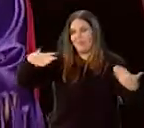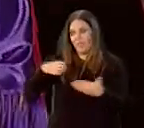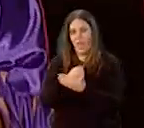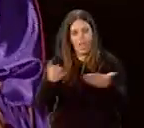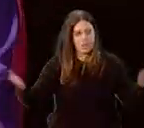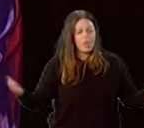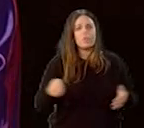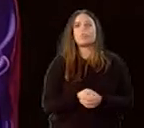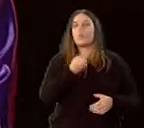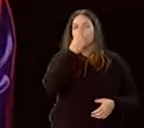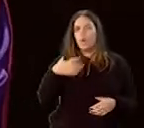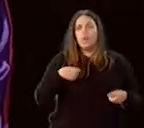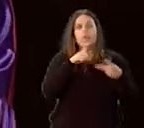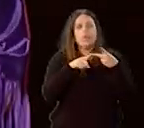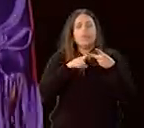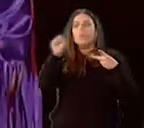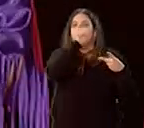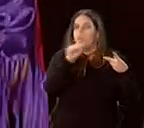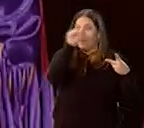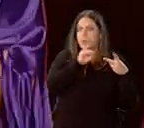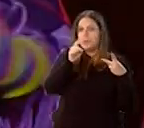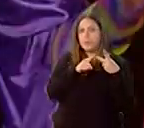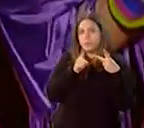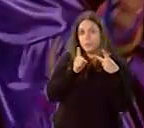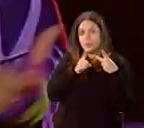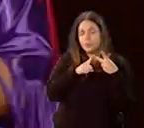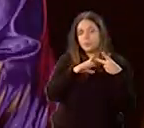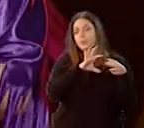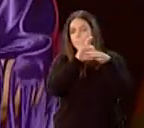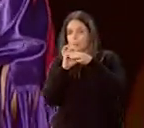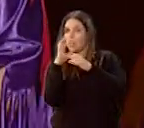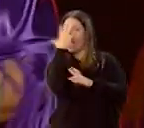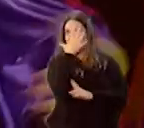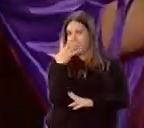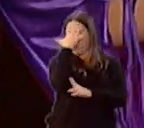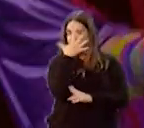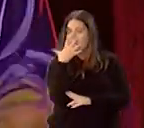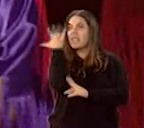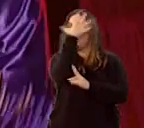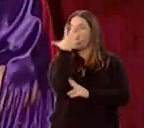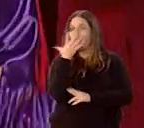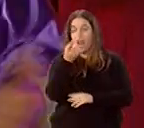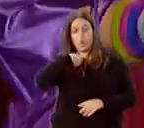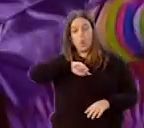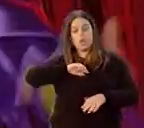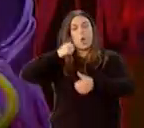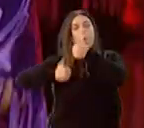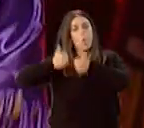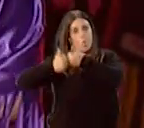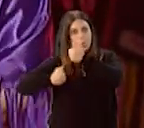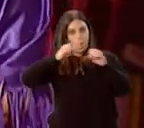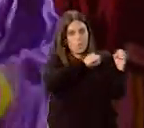nuestro segundo tema es sobre el carnaval sobre nuestro concurso sobre nuestras